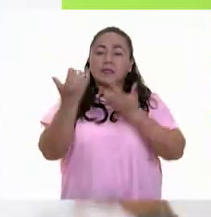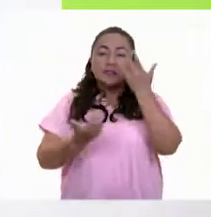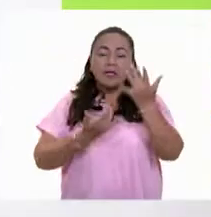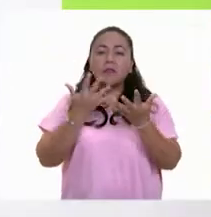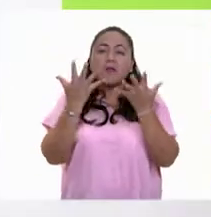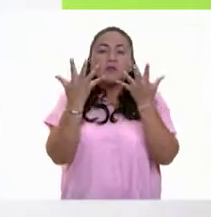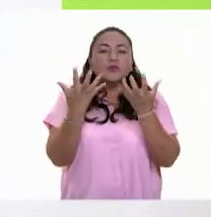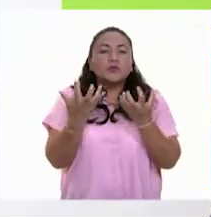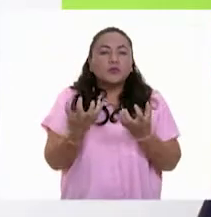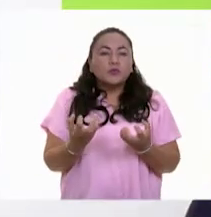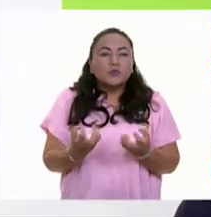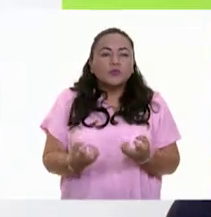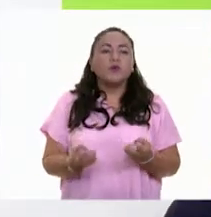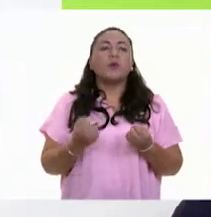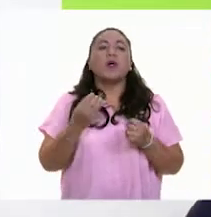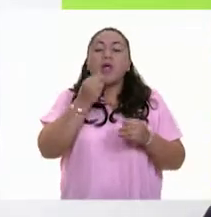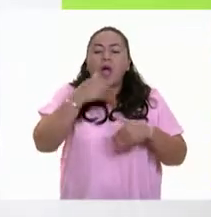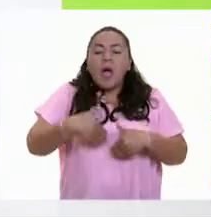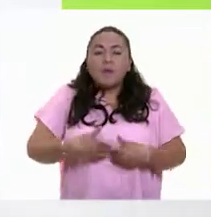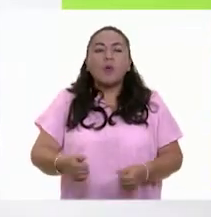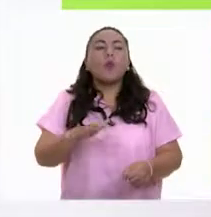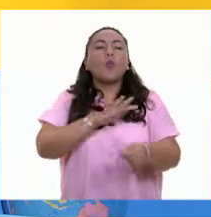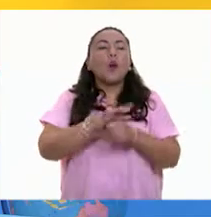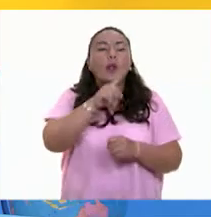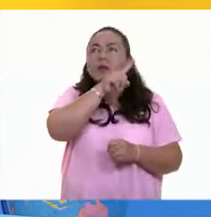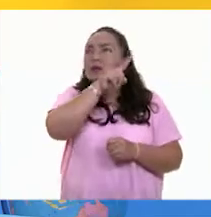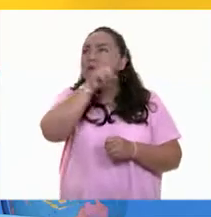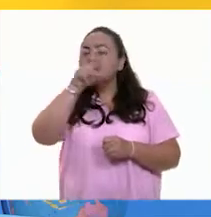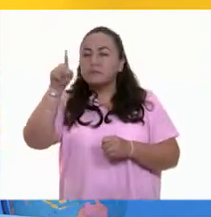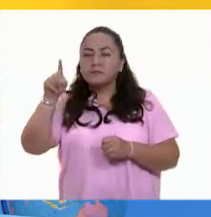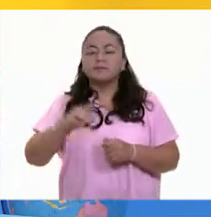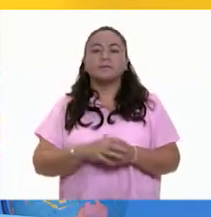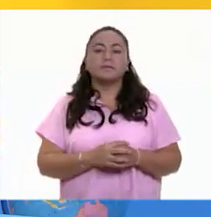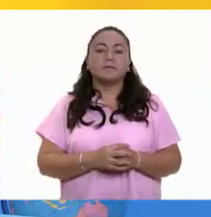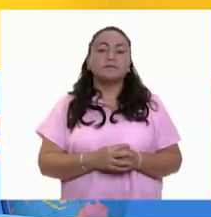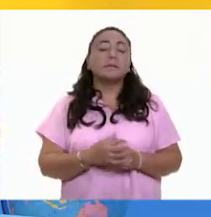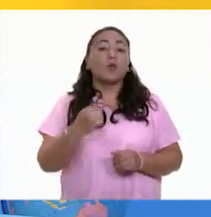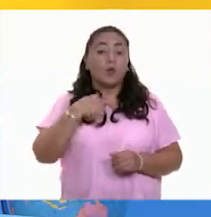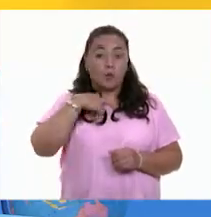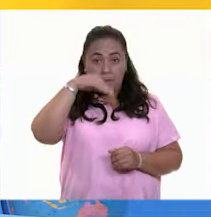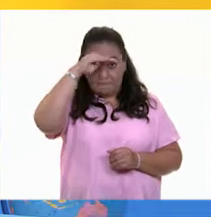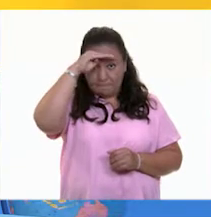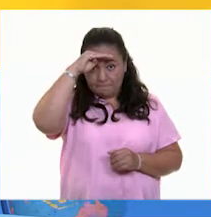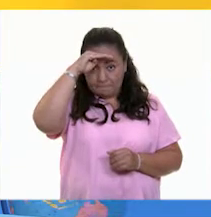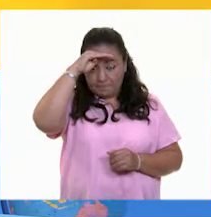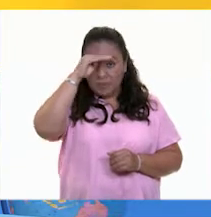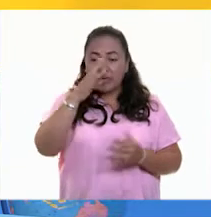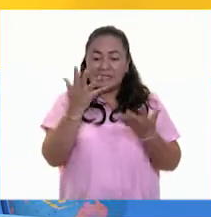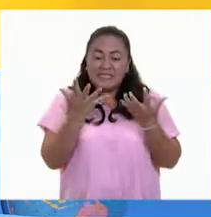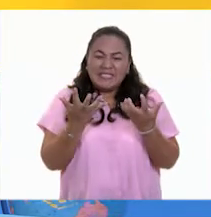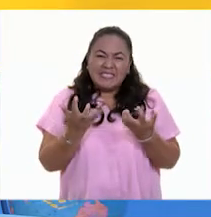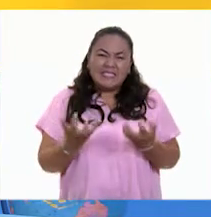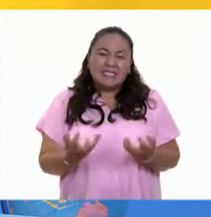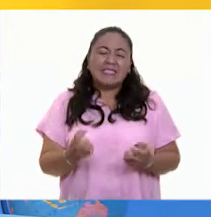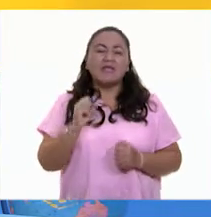hambruna. Entonces, ¿cuáles de esos podrían generar? Bueno, yo considero que sería la sequía, porque habíamos visto